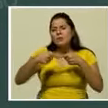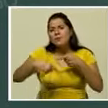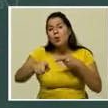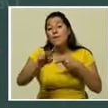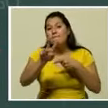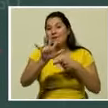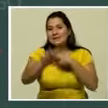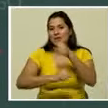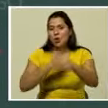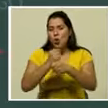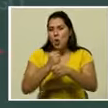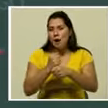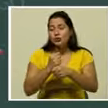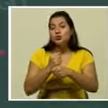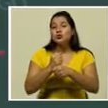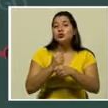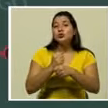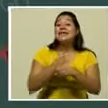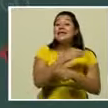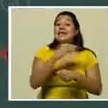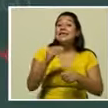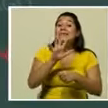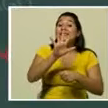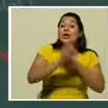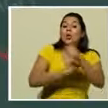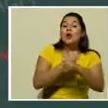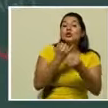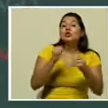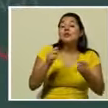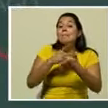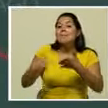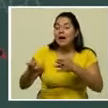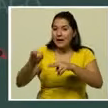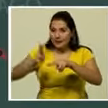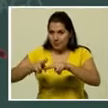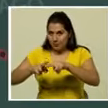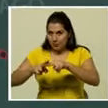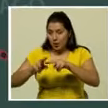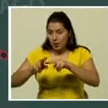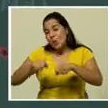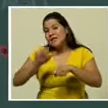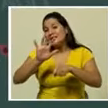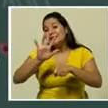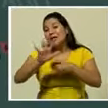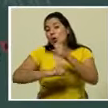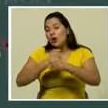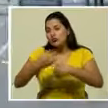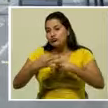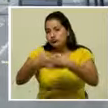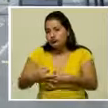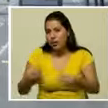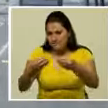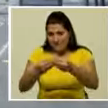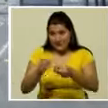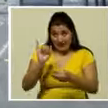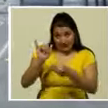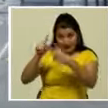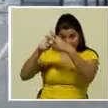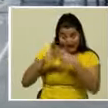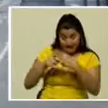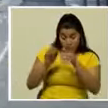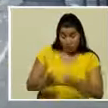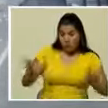25 años con un periodo de 5 años de gracia. Para algunos legisladores el proyecto es importante, pero consideran que es inoportuno presentarlo